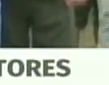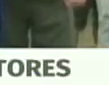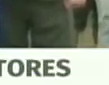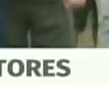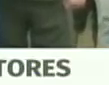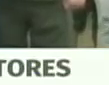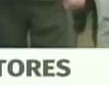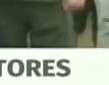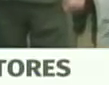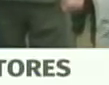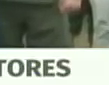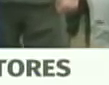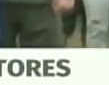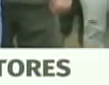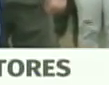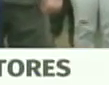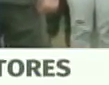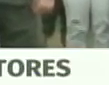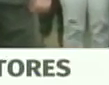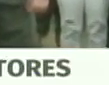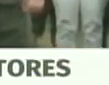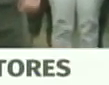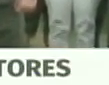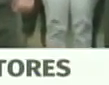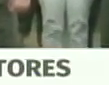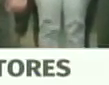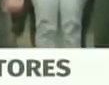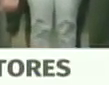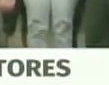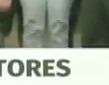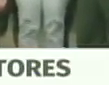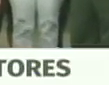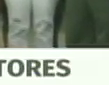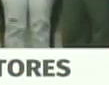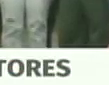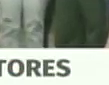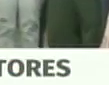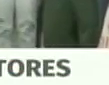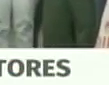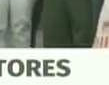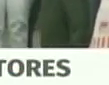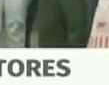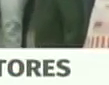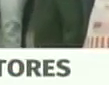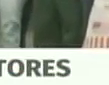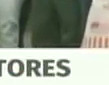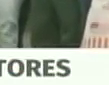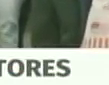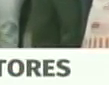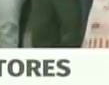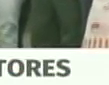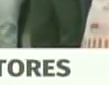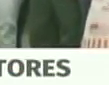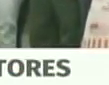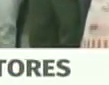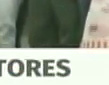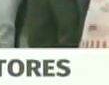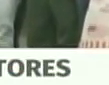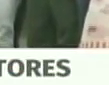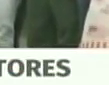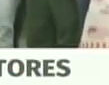pedro así el presidente cumpliendo con su instrucción ya hace tres semanas estuvimos en el municipio mcgregor entregando de cuatro mil